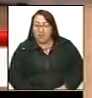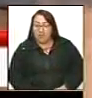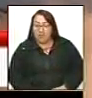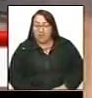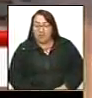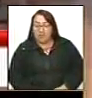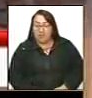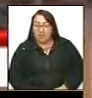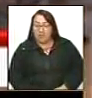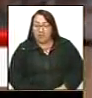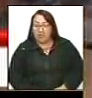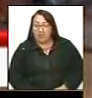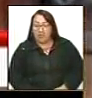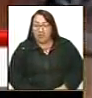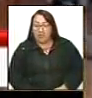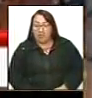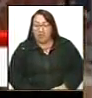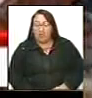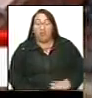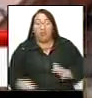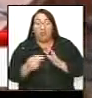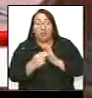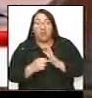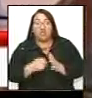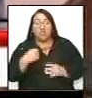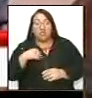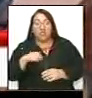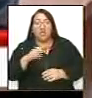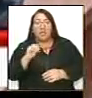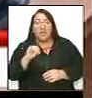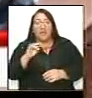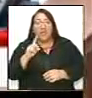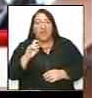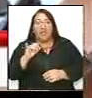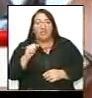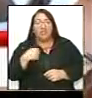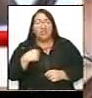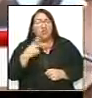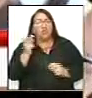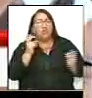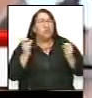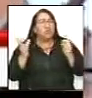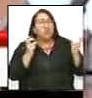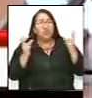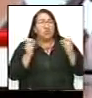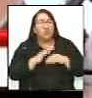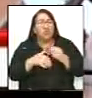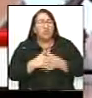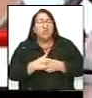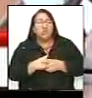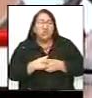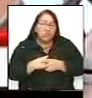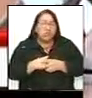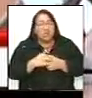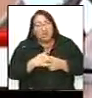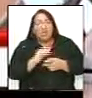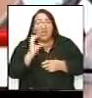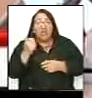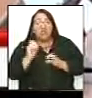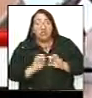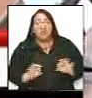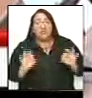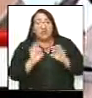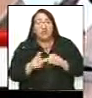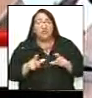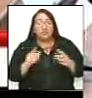del midis y básicamente escuchando las presentaciones en realidad creemos que es importante este